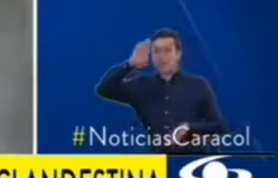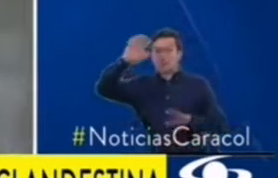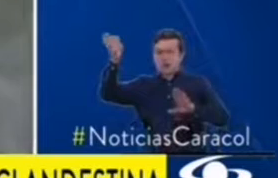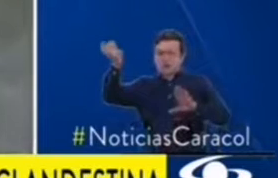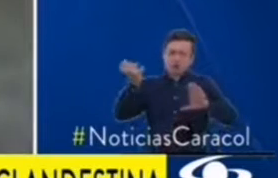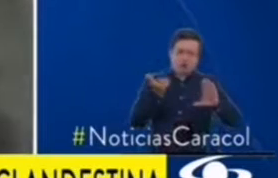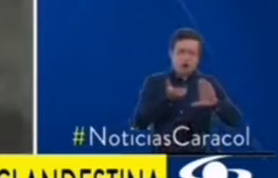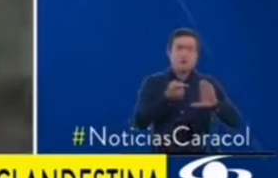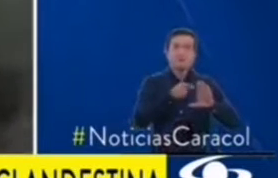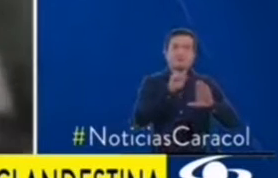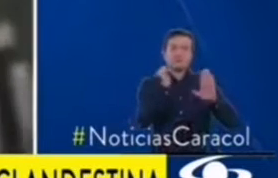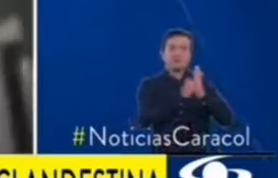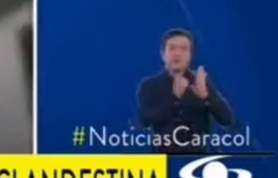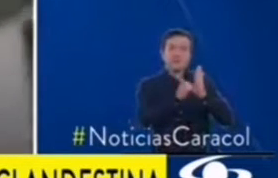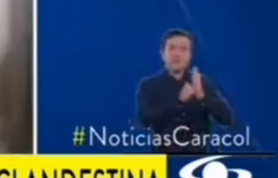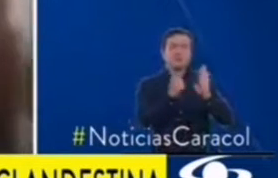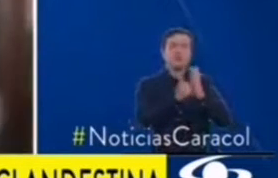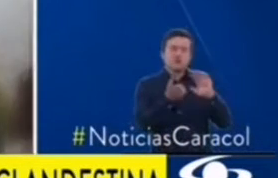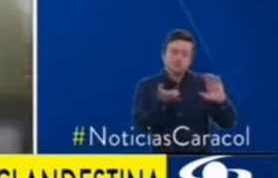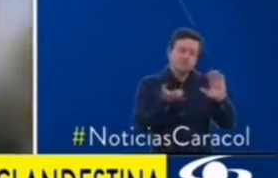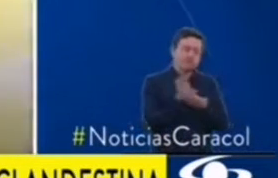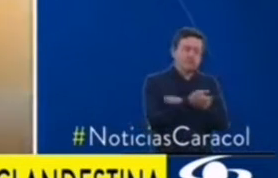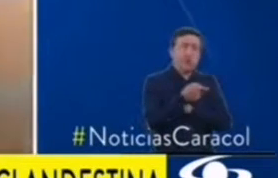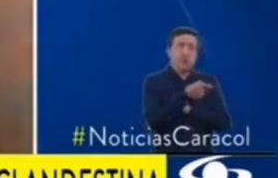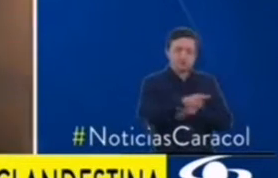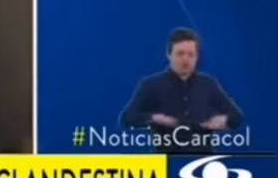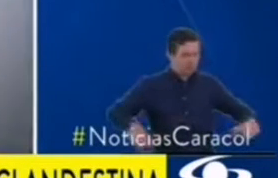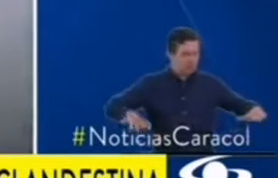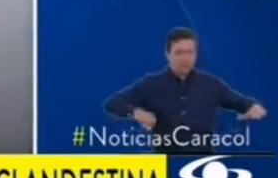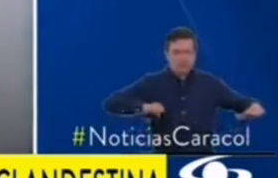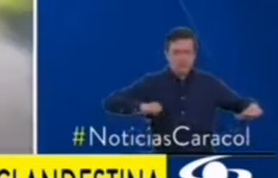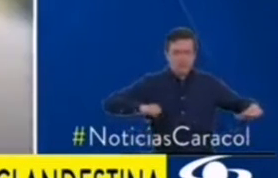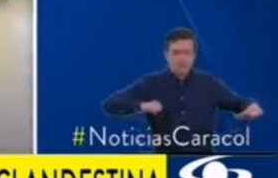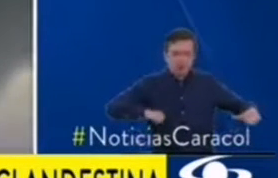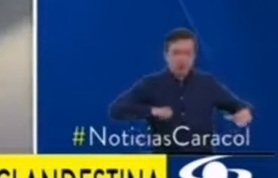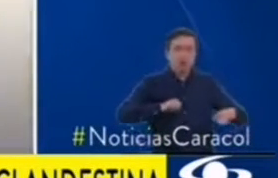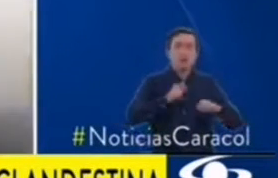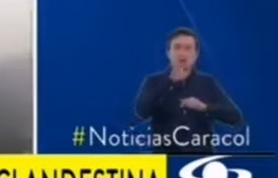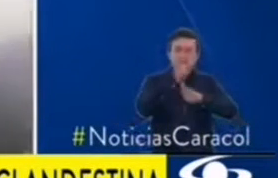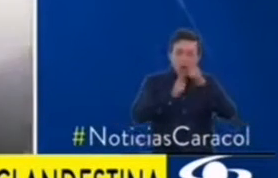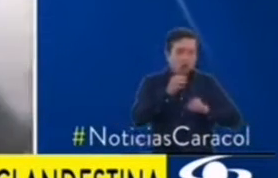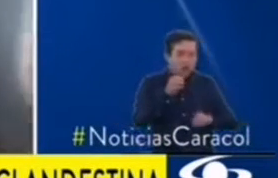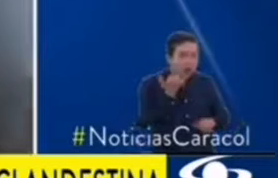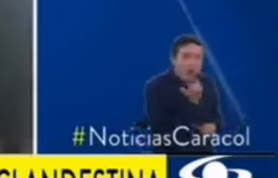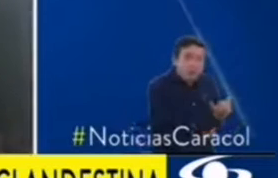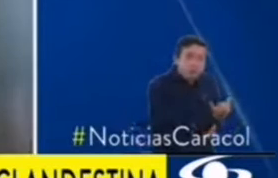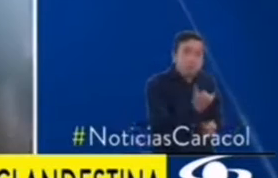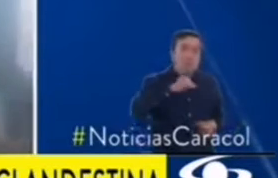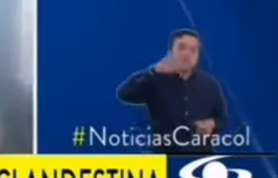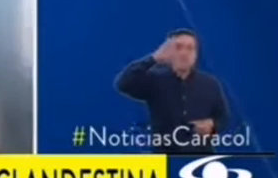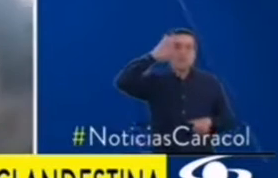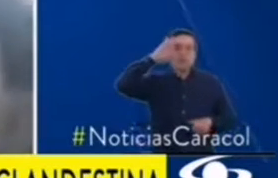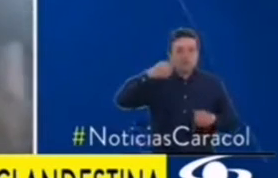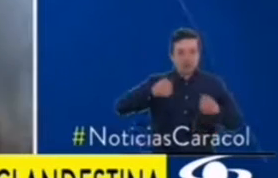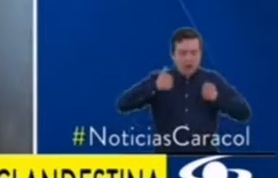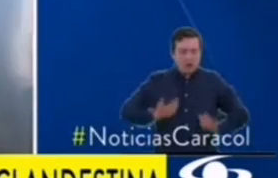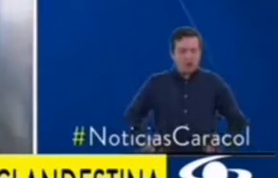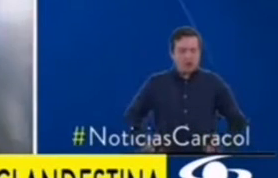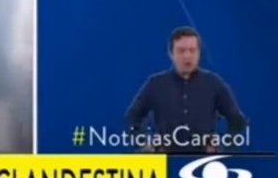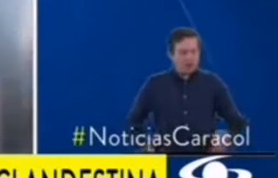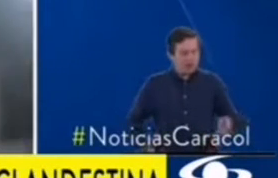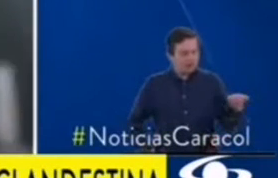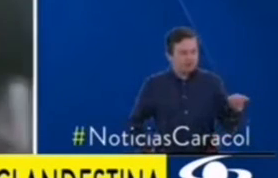propietario, encontraron parlantes con amplificadores, licor y varias personas portando el uniforme de la Policía Nacional.